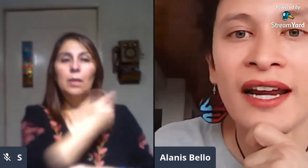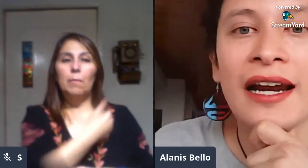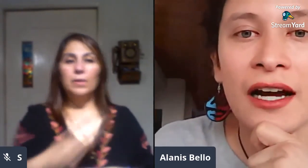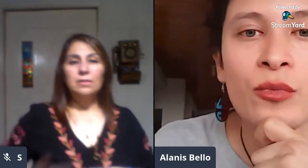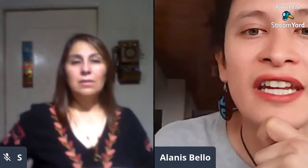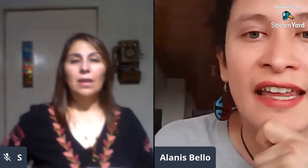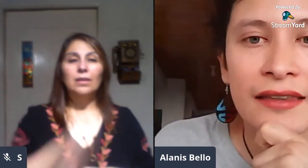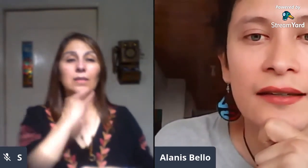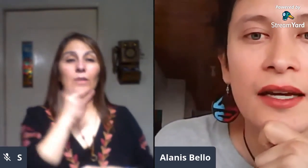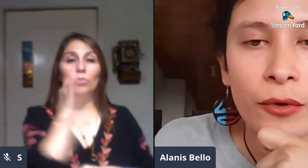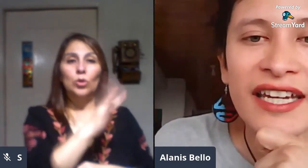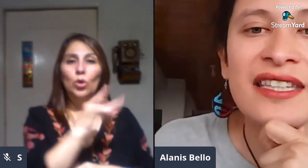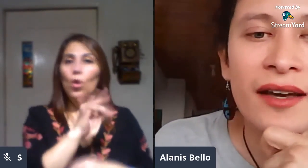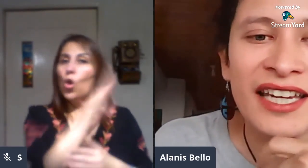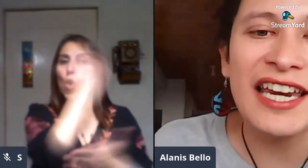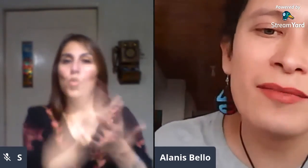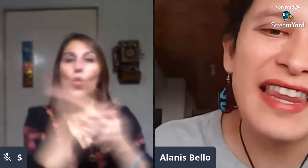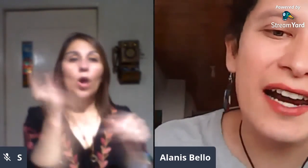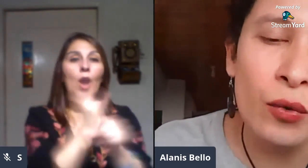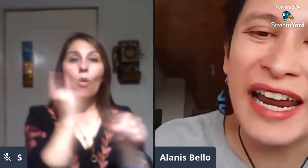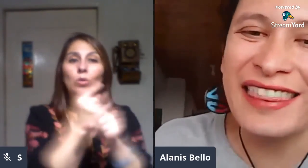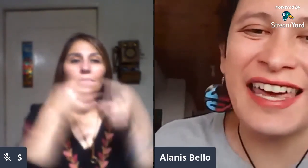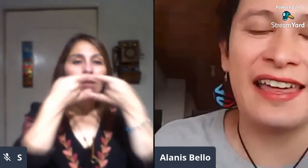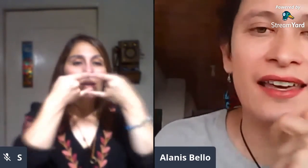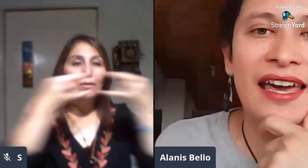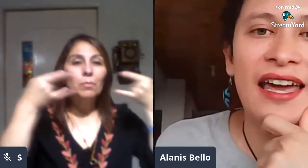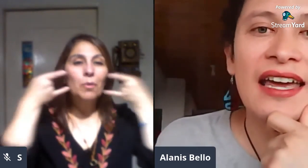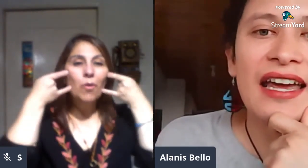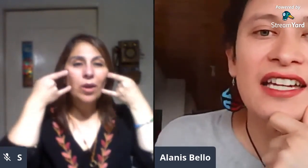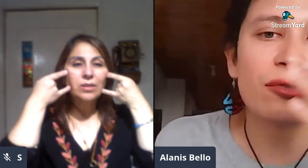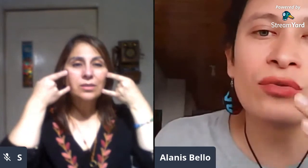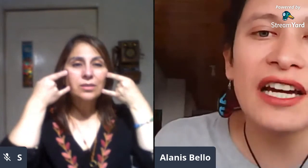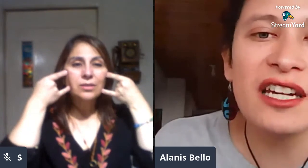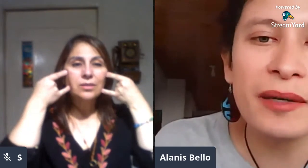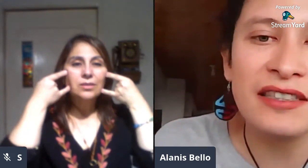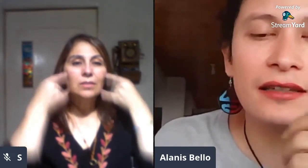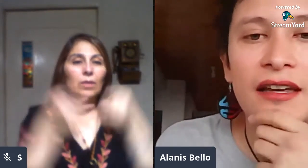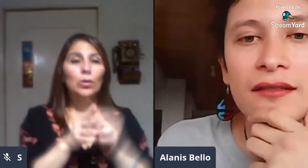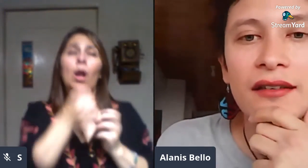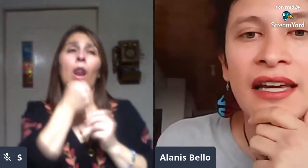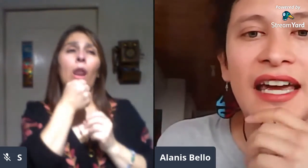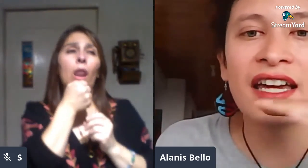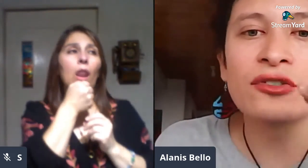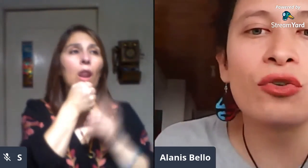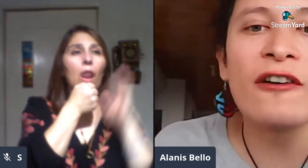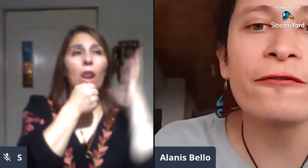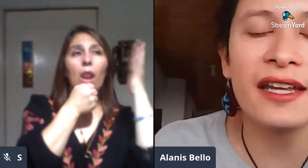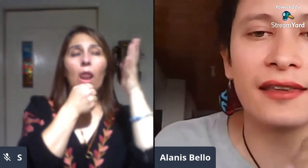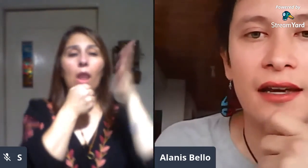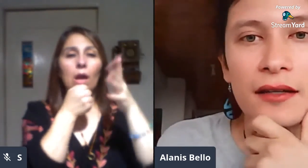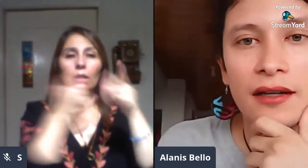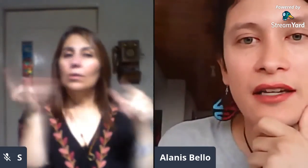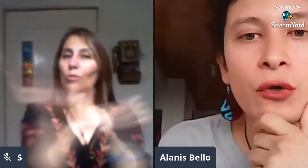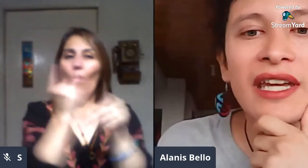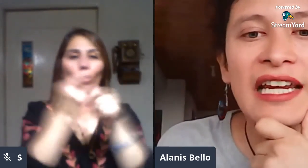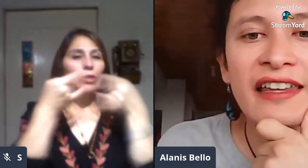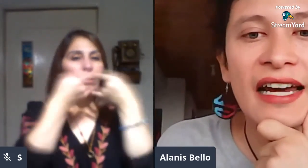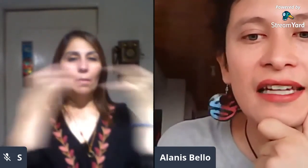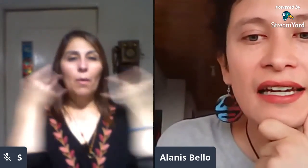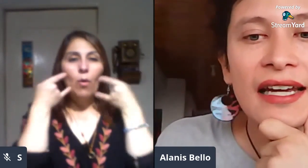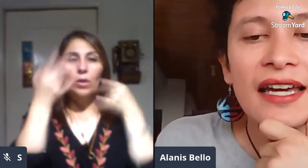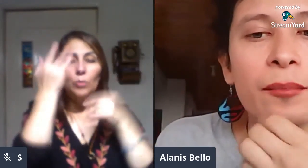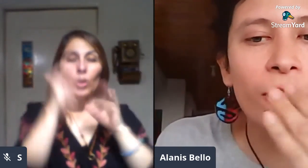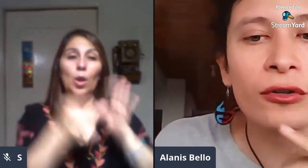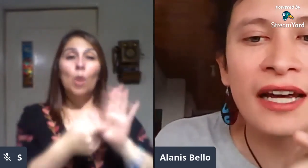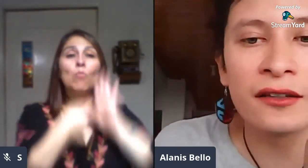cuando hablan a la comunidad, porque se quieren dar una idea de que eso es una gripecita, de que eso no afecta su